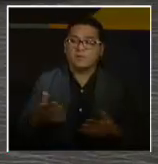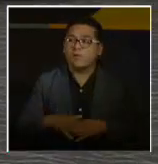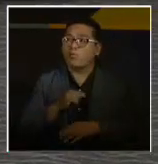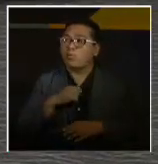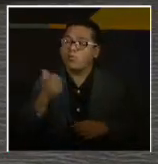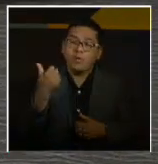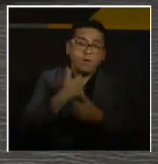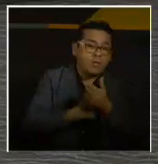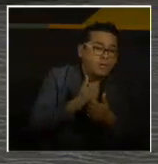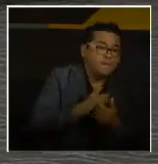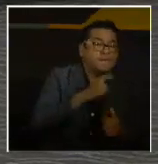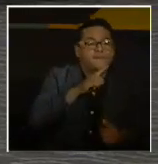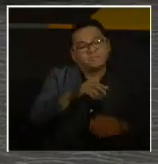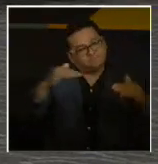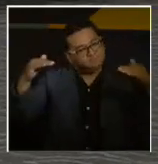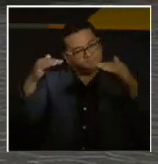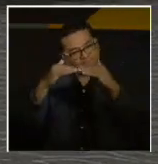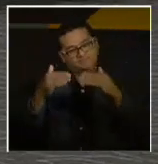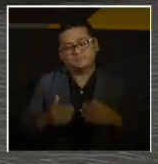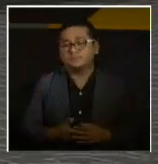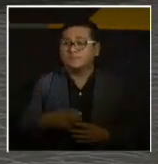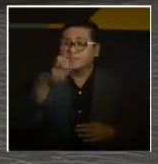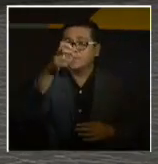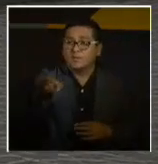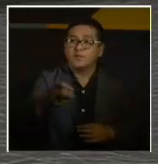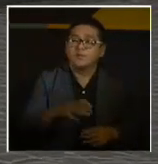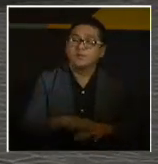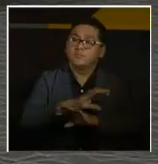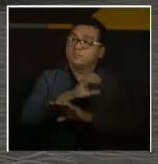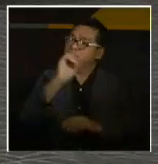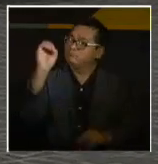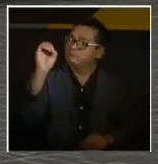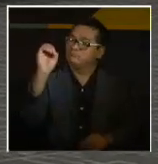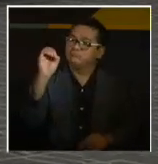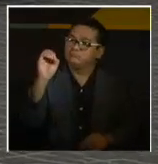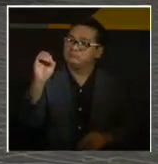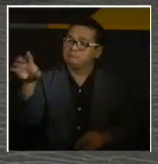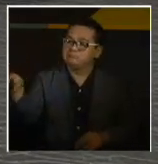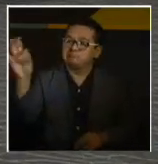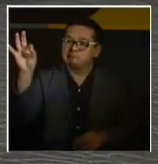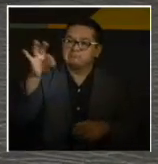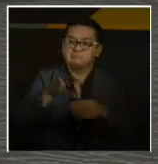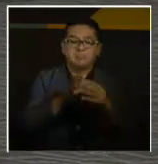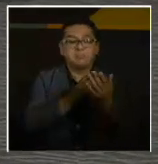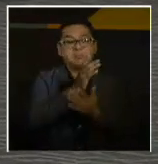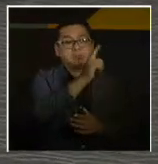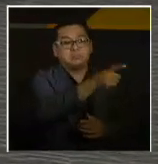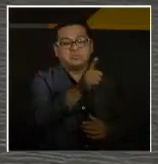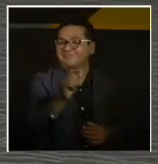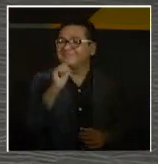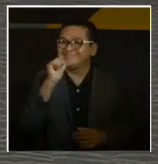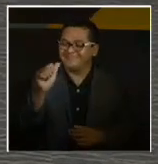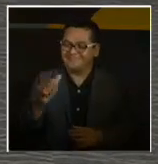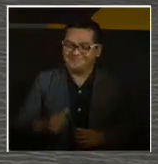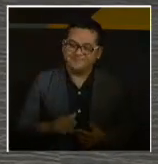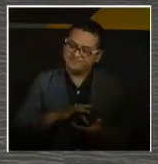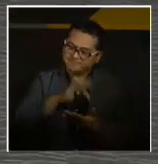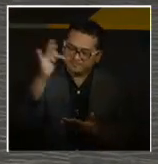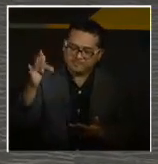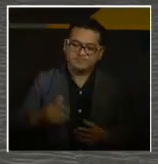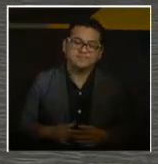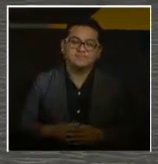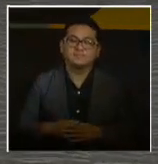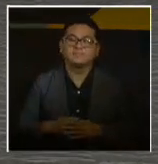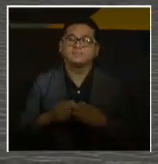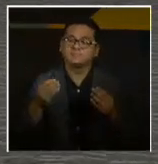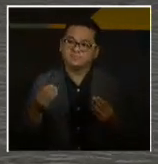una competencia pareja. Y eso es cero asignaciones directas. Muchas gracias. Le